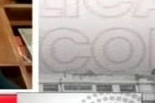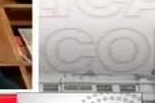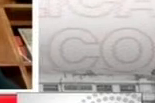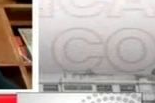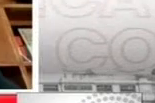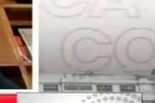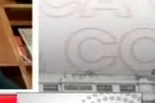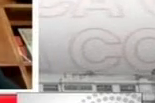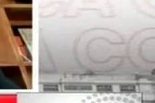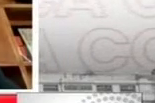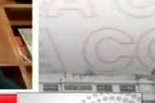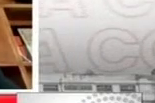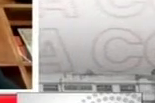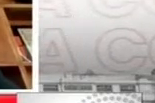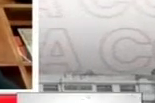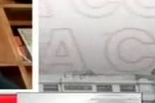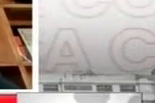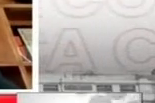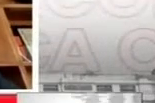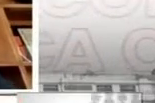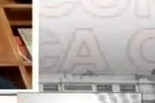es la que genera,